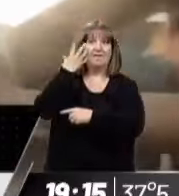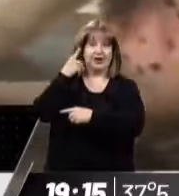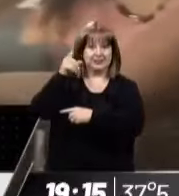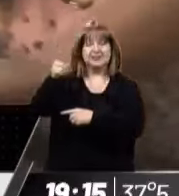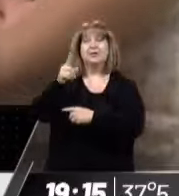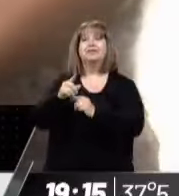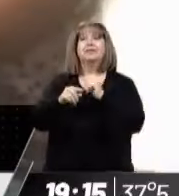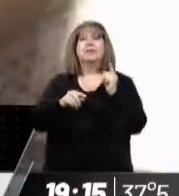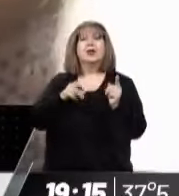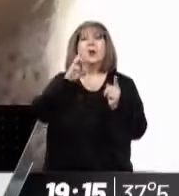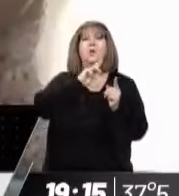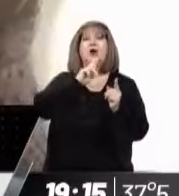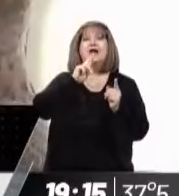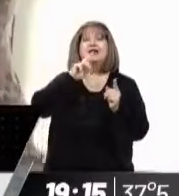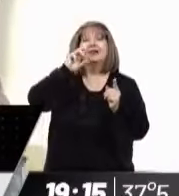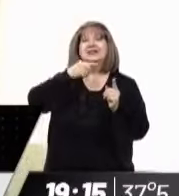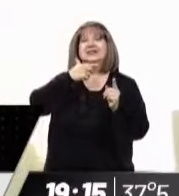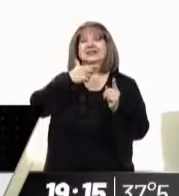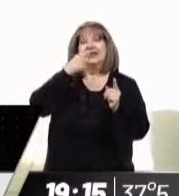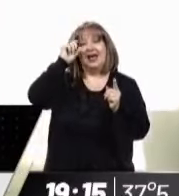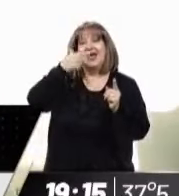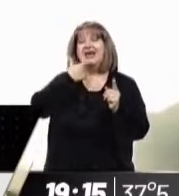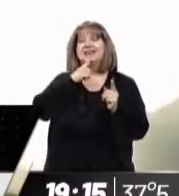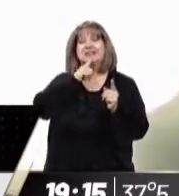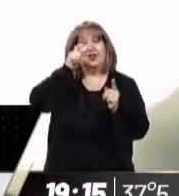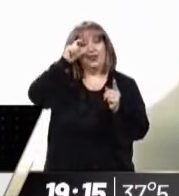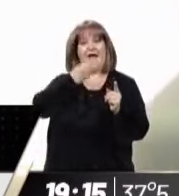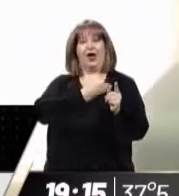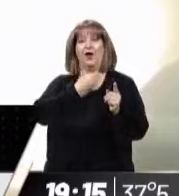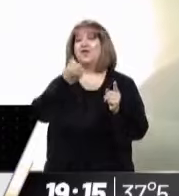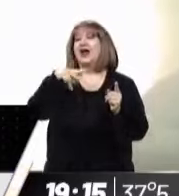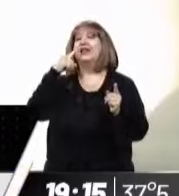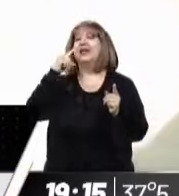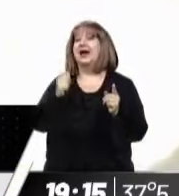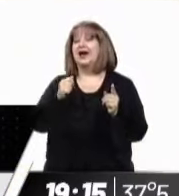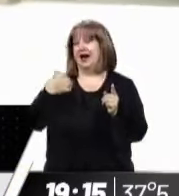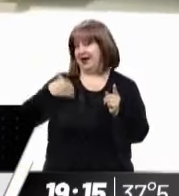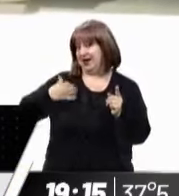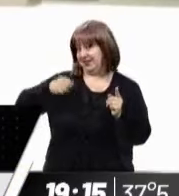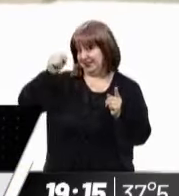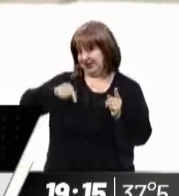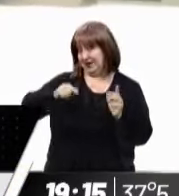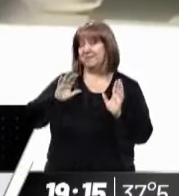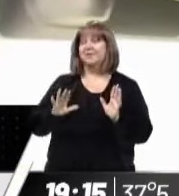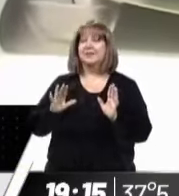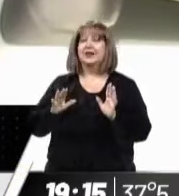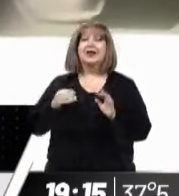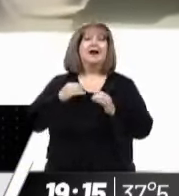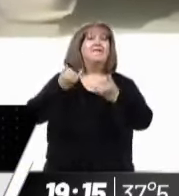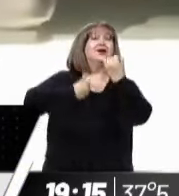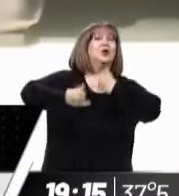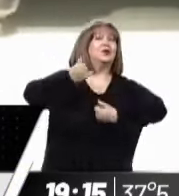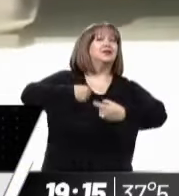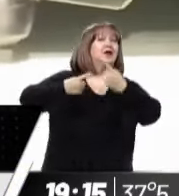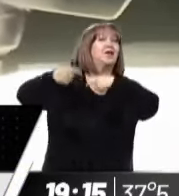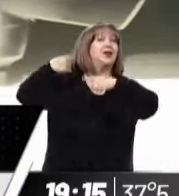Estefanía Mendocina. Claro, un amor franco-argentino, y vamos a hablar más que nada, más de ustedes y su historia, que es maravillosa. Vamos